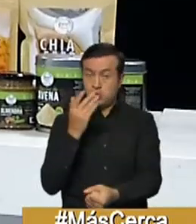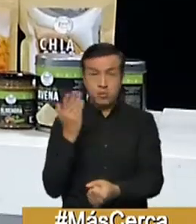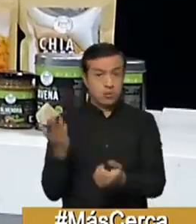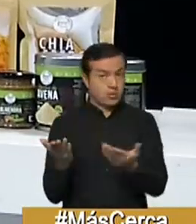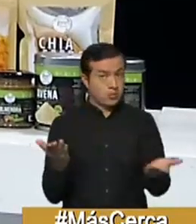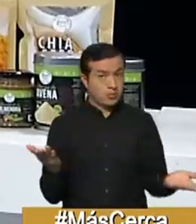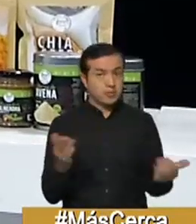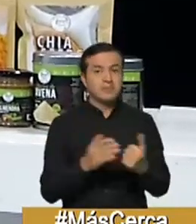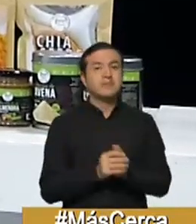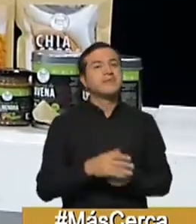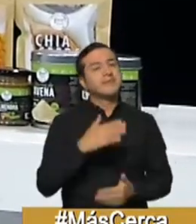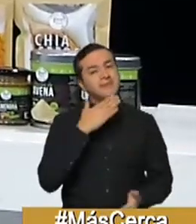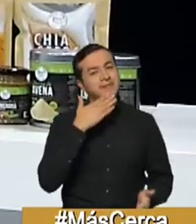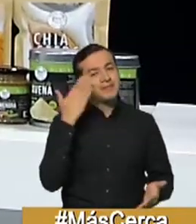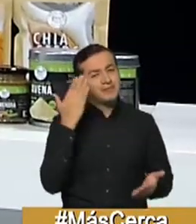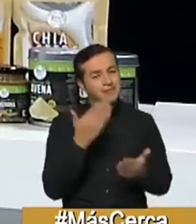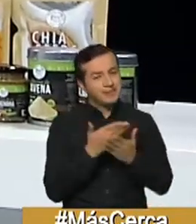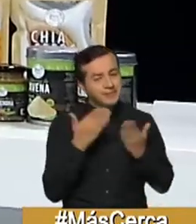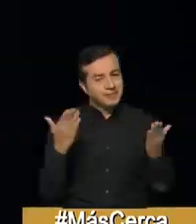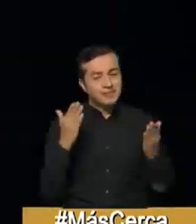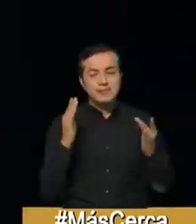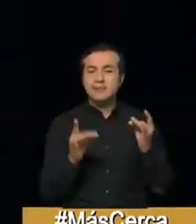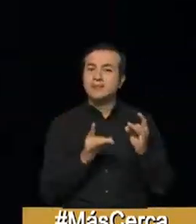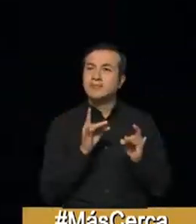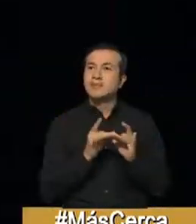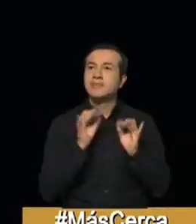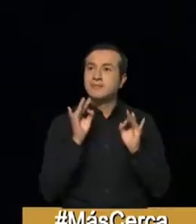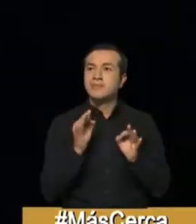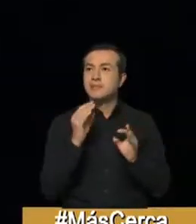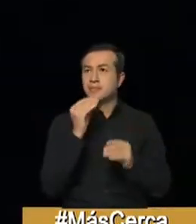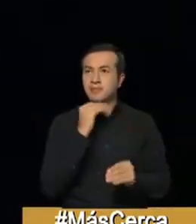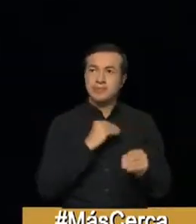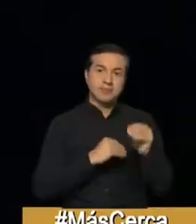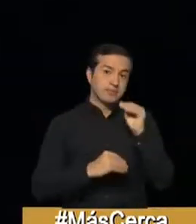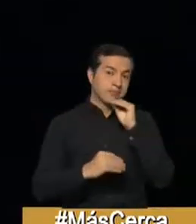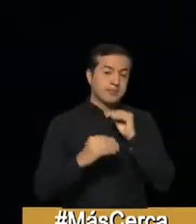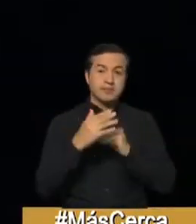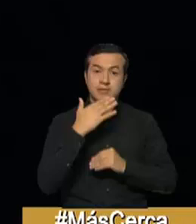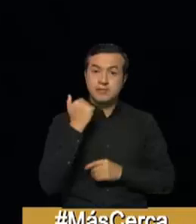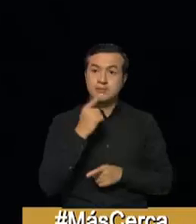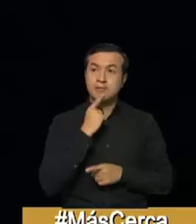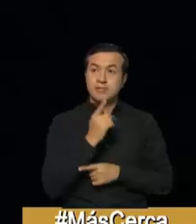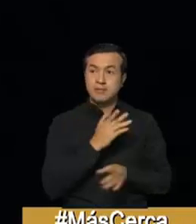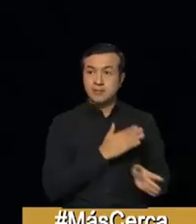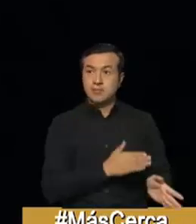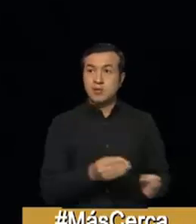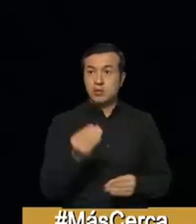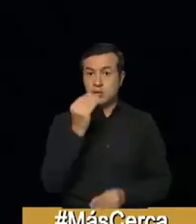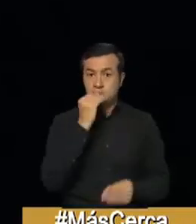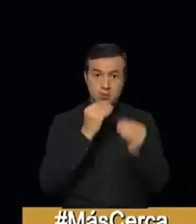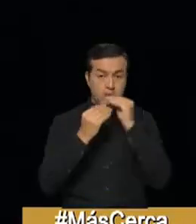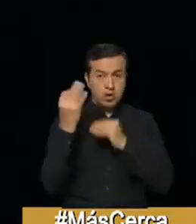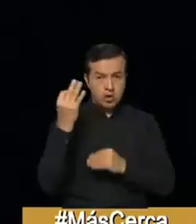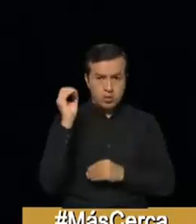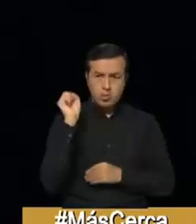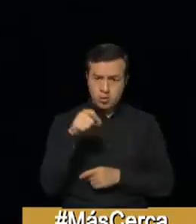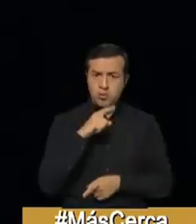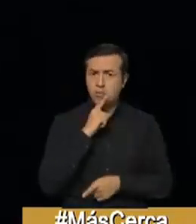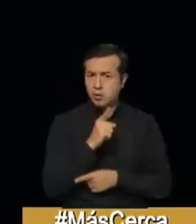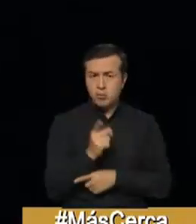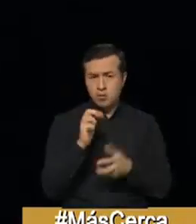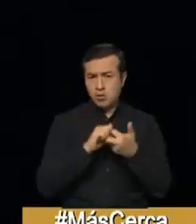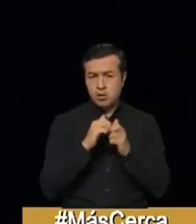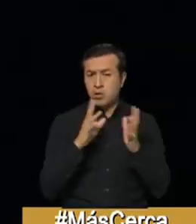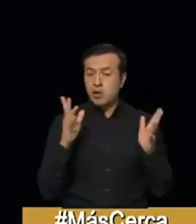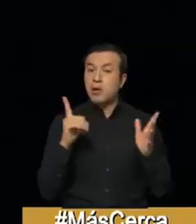Bienvenida. Muchas gracias, Guadalupe. Exacto. ¿Cómo podemos alimentarnos de una mejor manera con la comida típica? Sí se puede, no hay ningún problema,